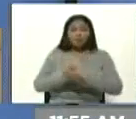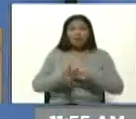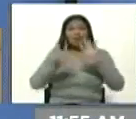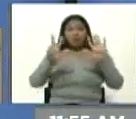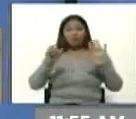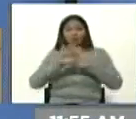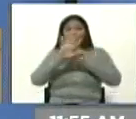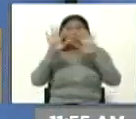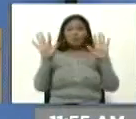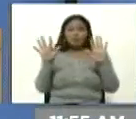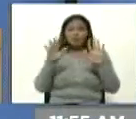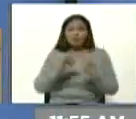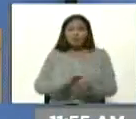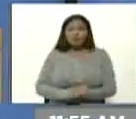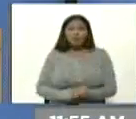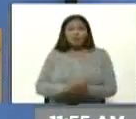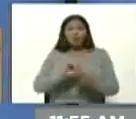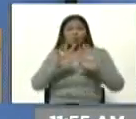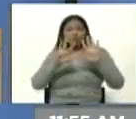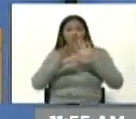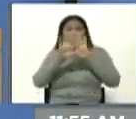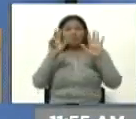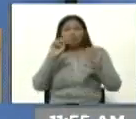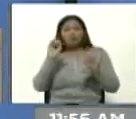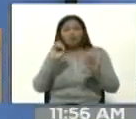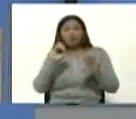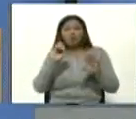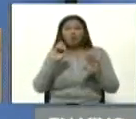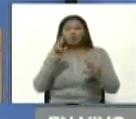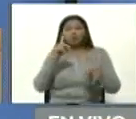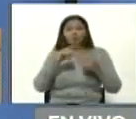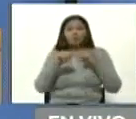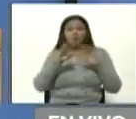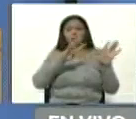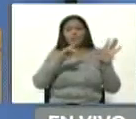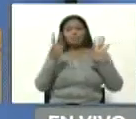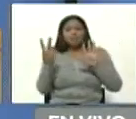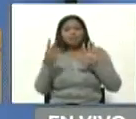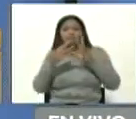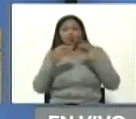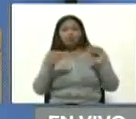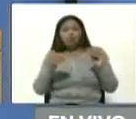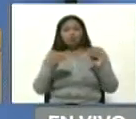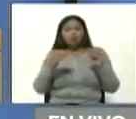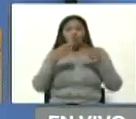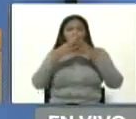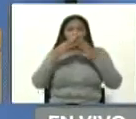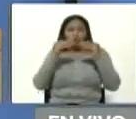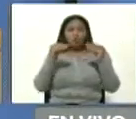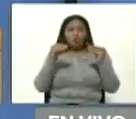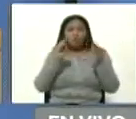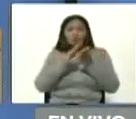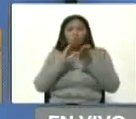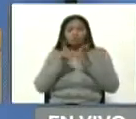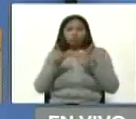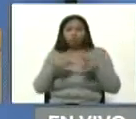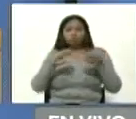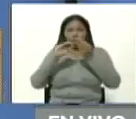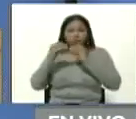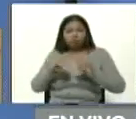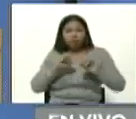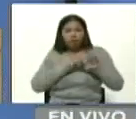de la mañana, 8 y media, estaba ya el 97% de todos los centros instalados.